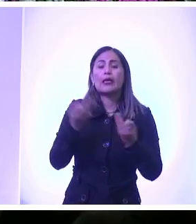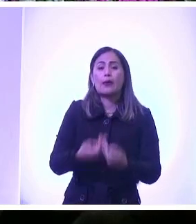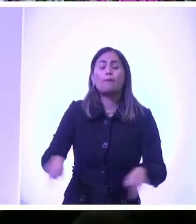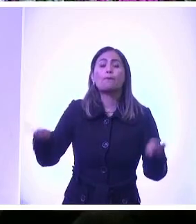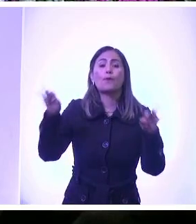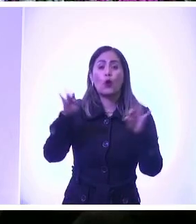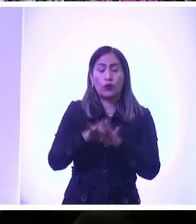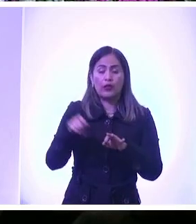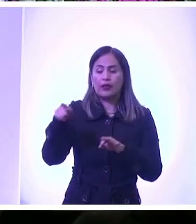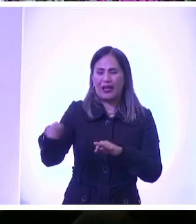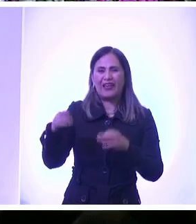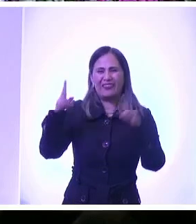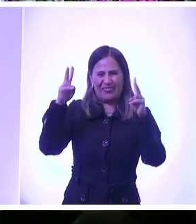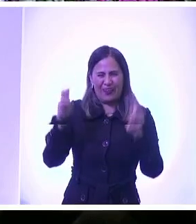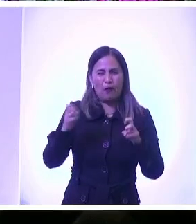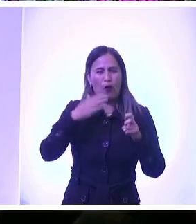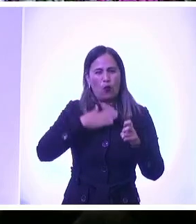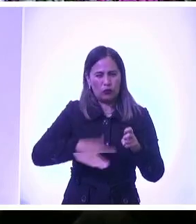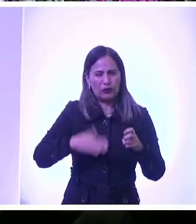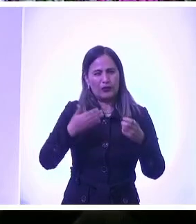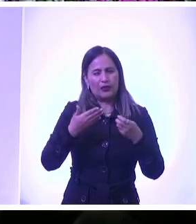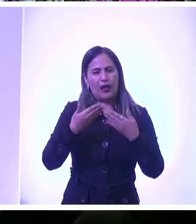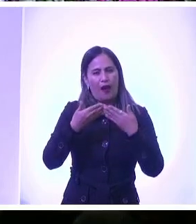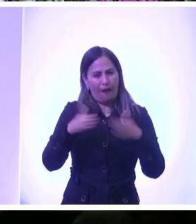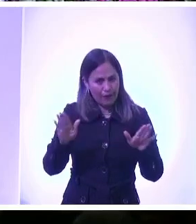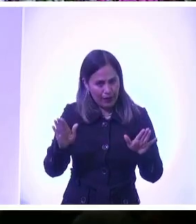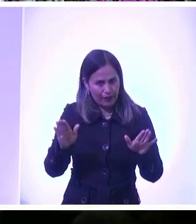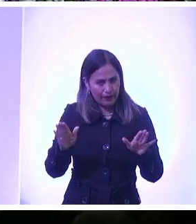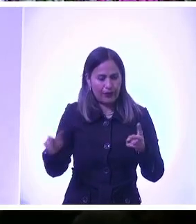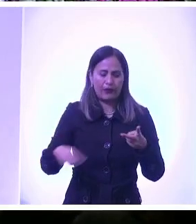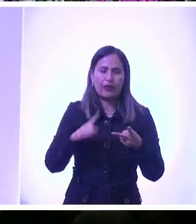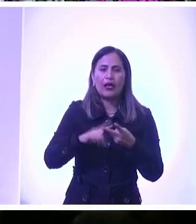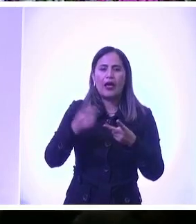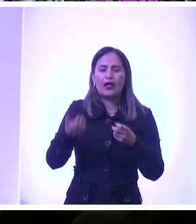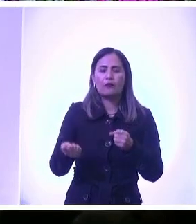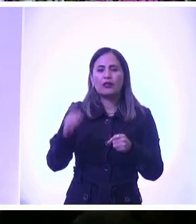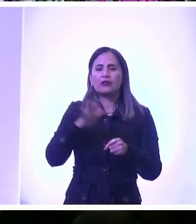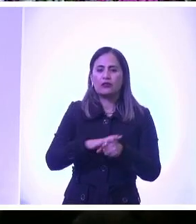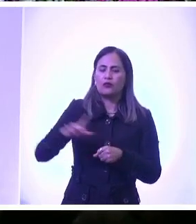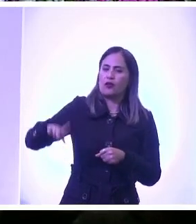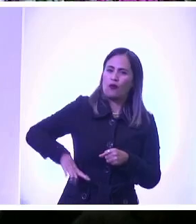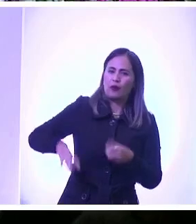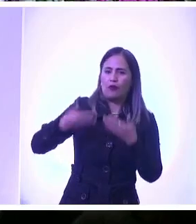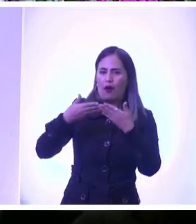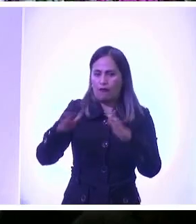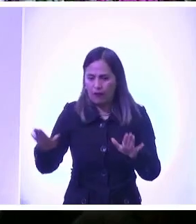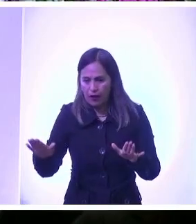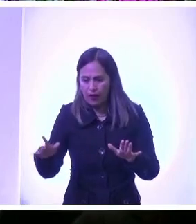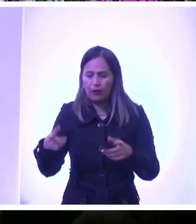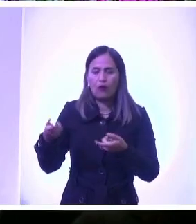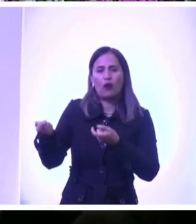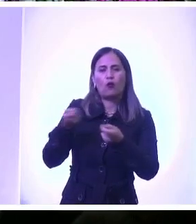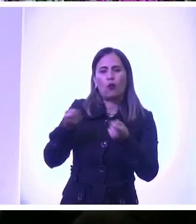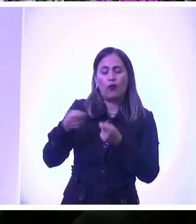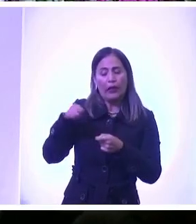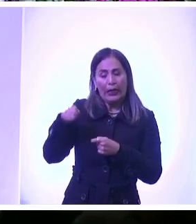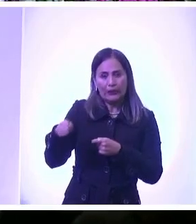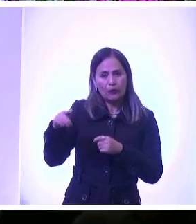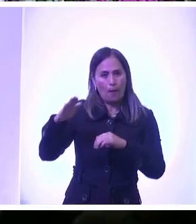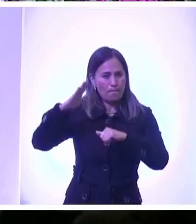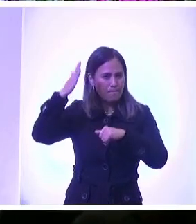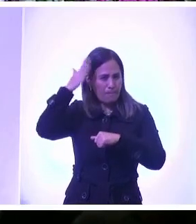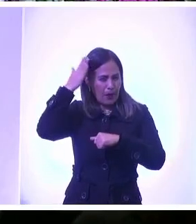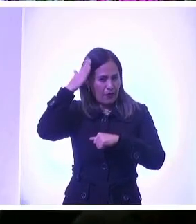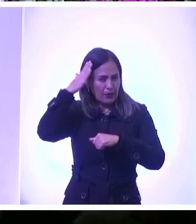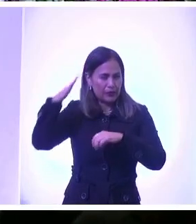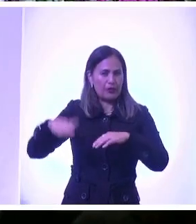ejercicio de Justicia abierta y de administración pública abierta y de gobernanza que es la Joya de corona de la Administración pública